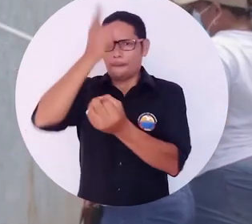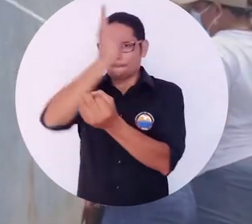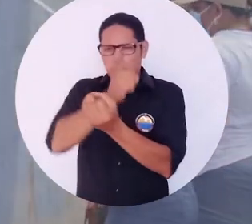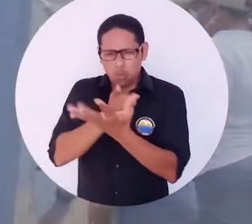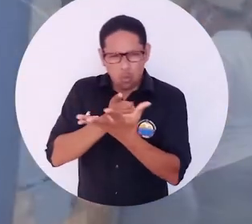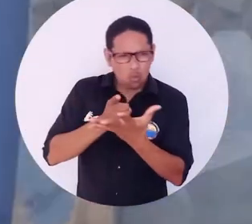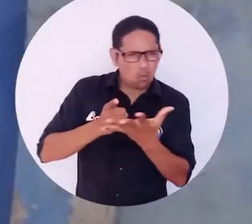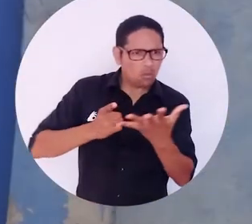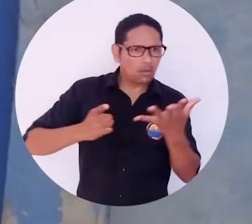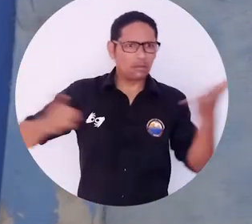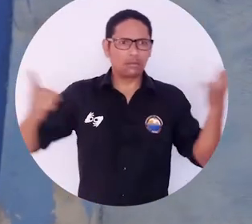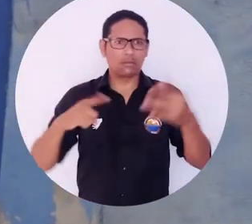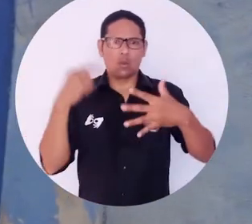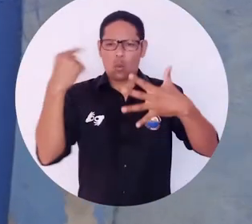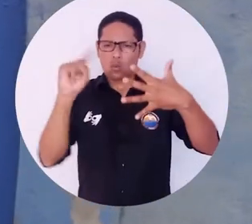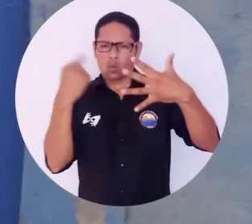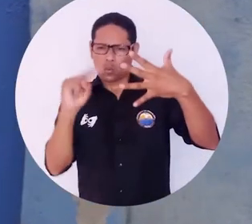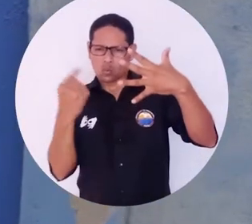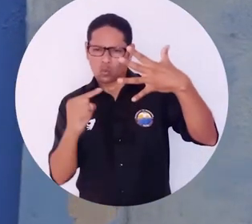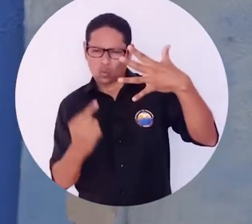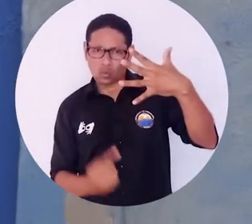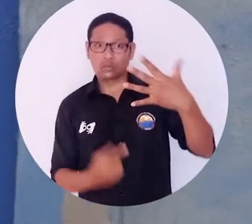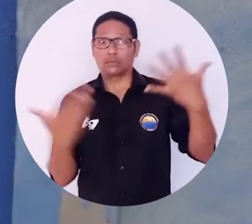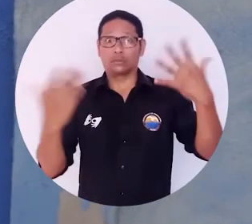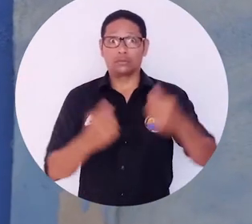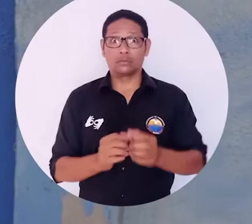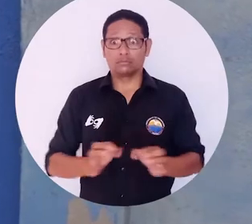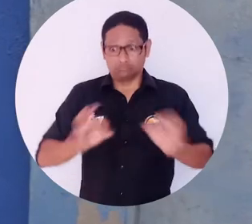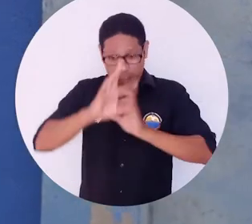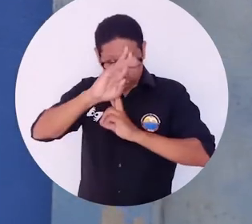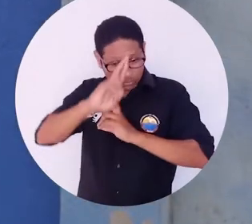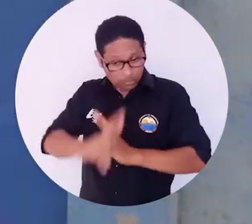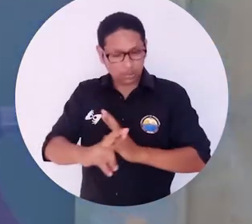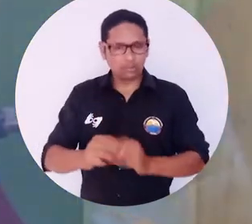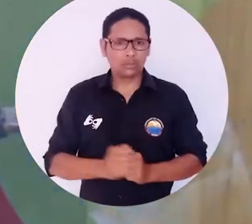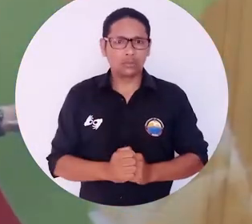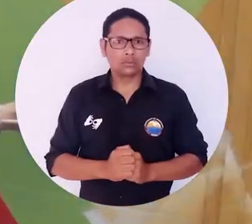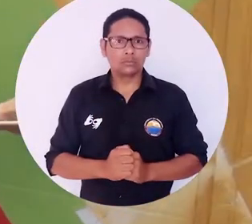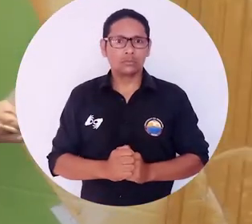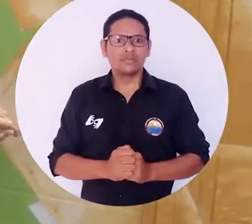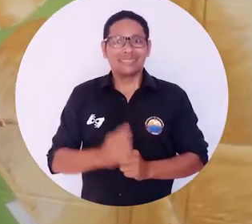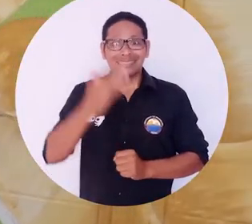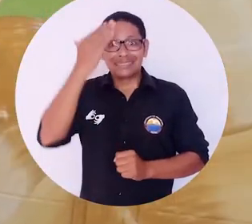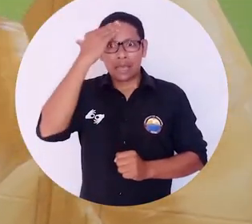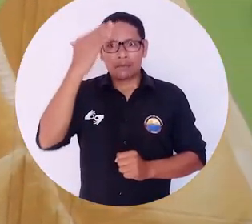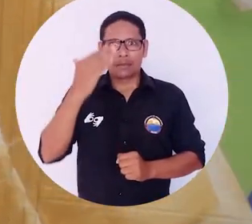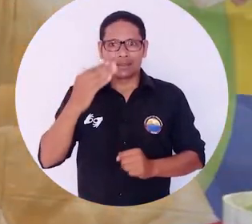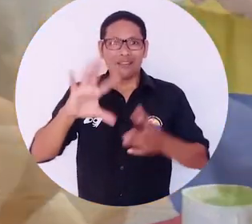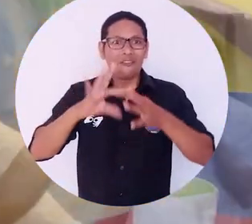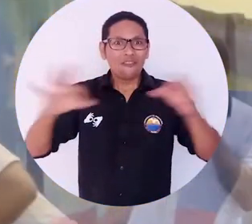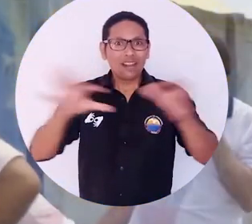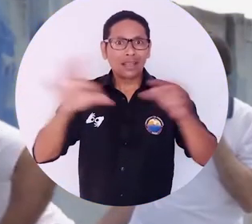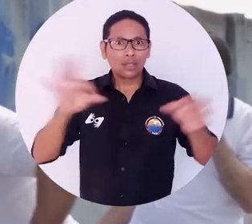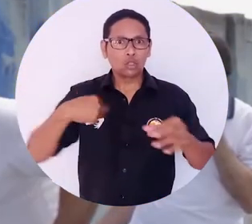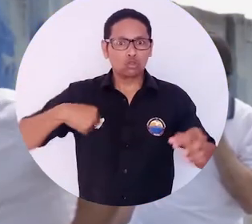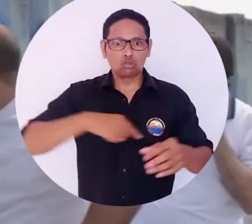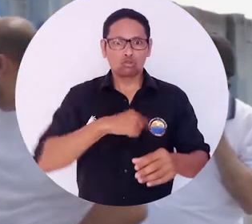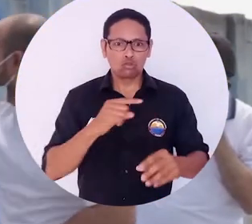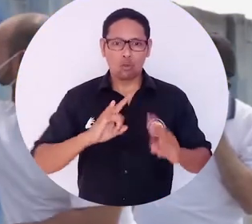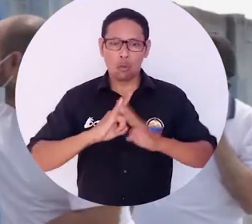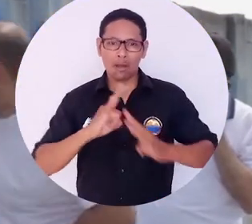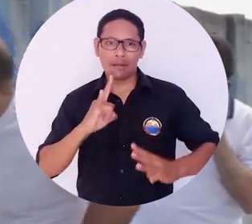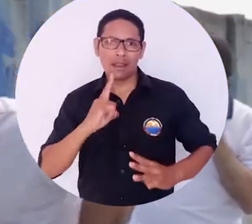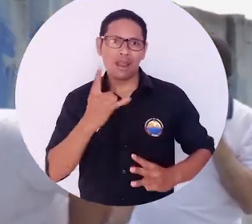pensamientos, con diversidad, el cual es respetado e incluso en nuestro eslogan está más incluyente e innovadora. Una